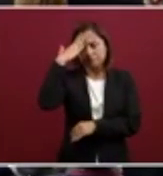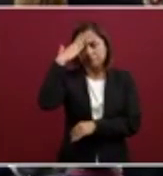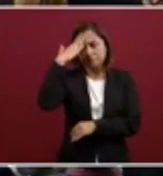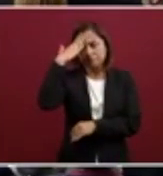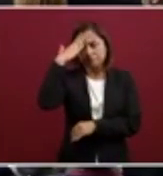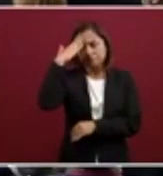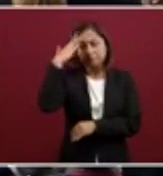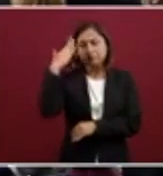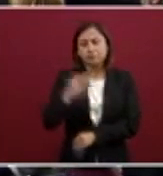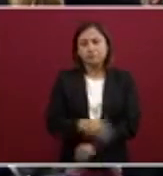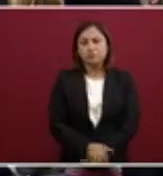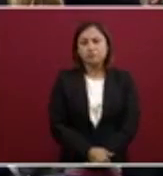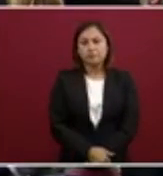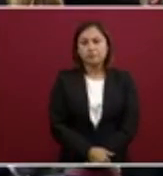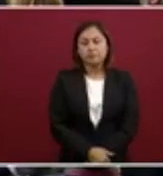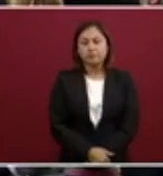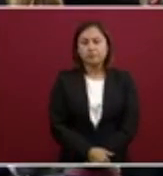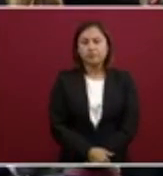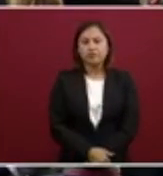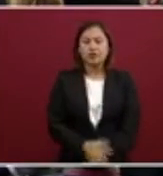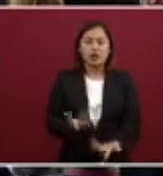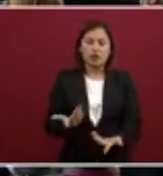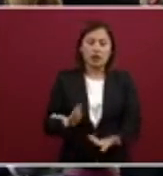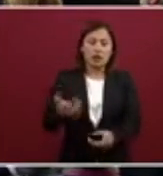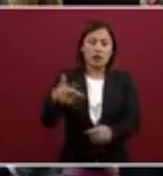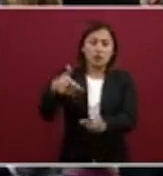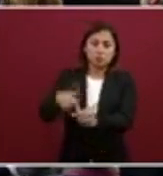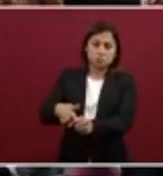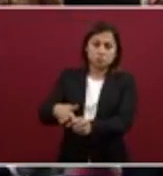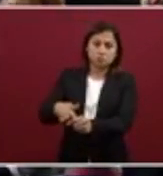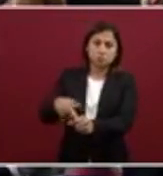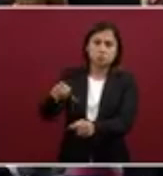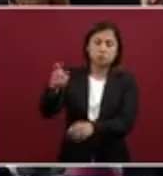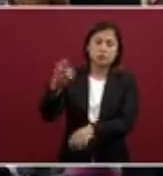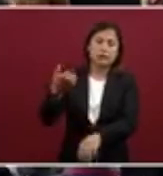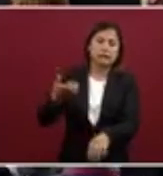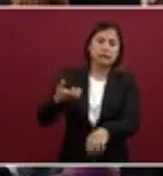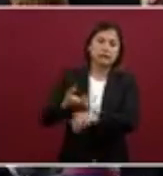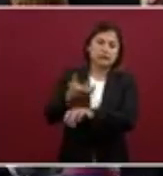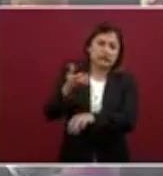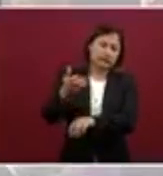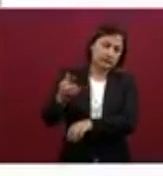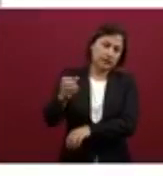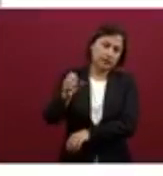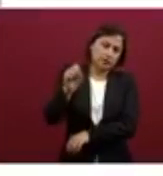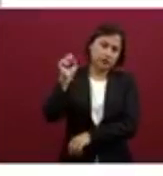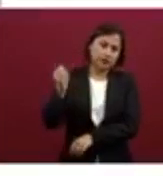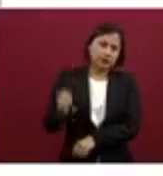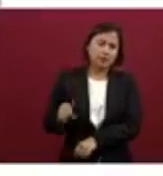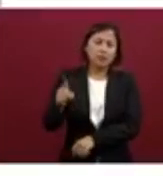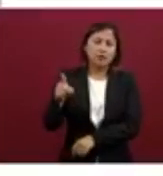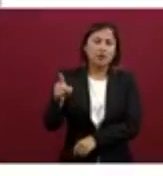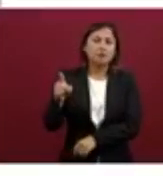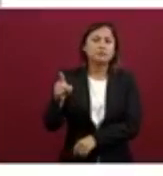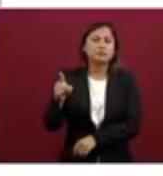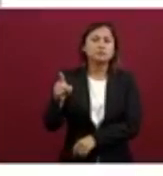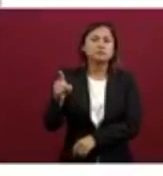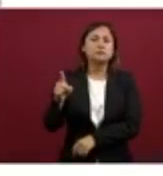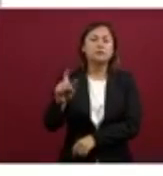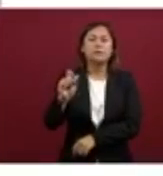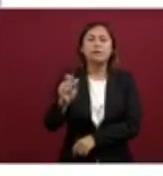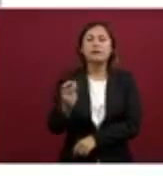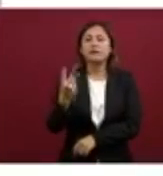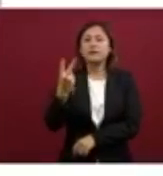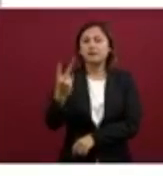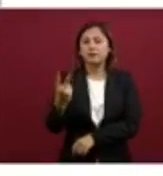que tienen de ganancia gasolineras en el estado de Sinaloa, Petroplazas, con 22 pesos